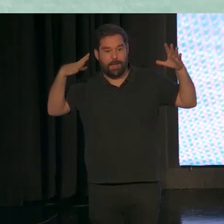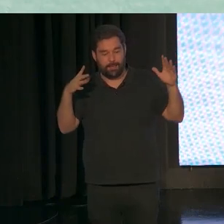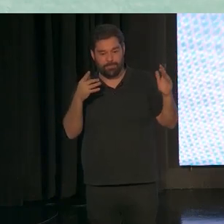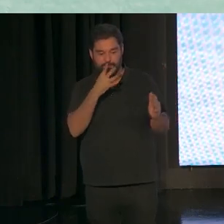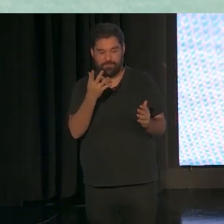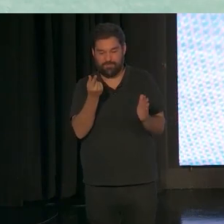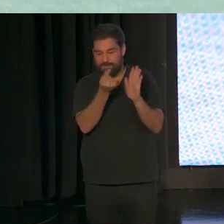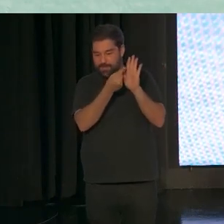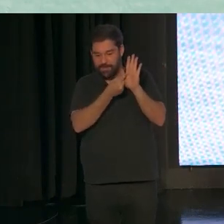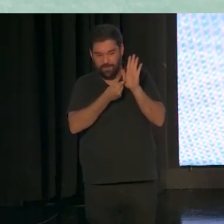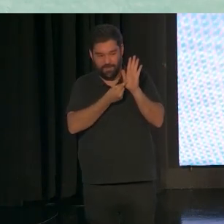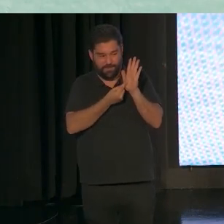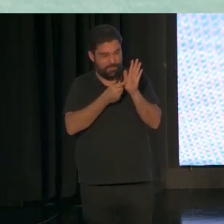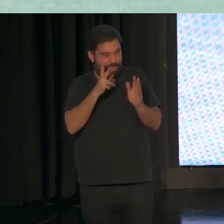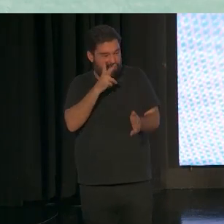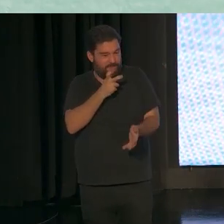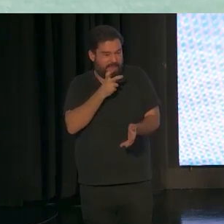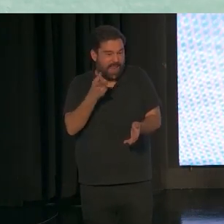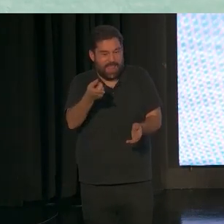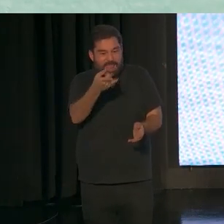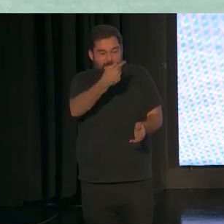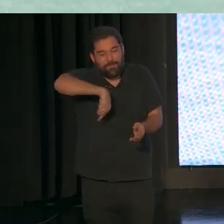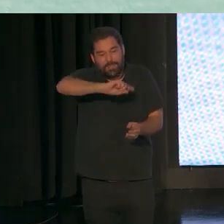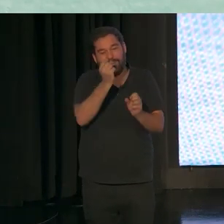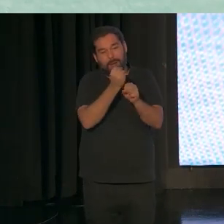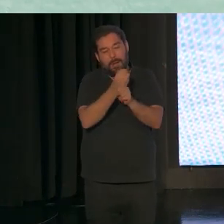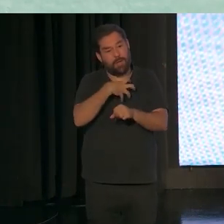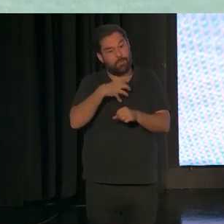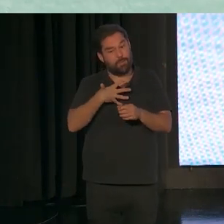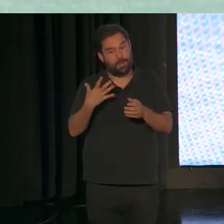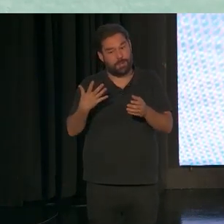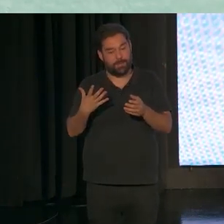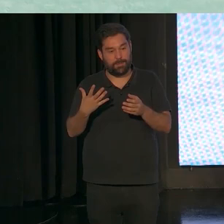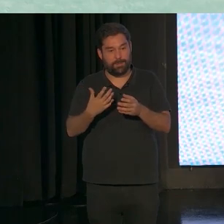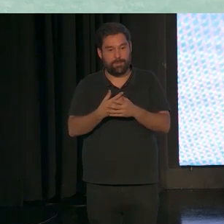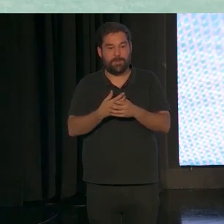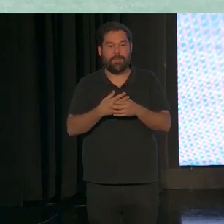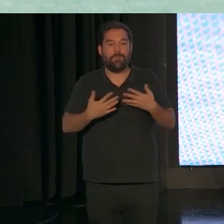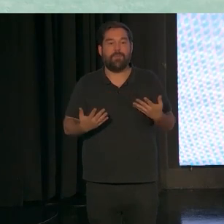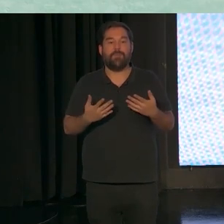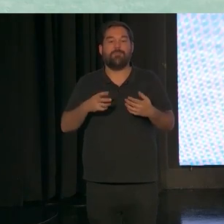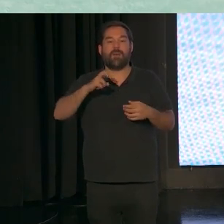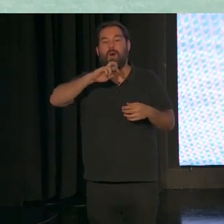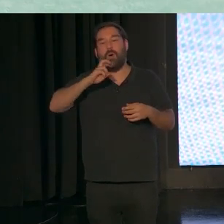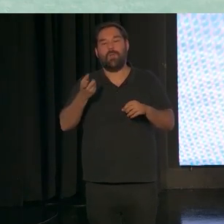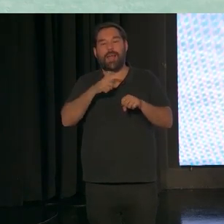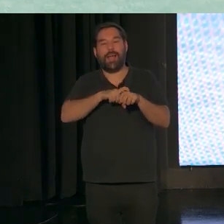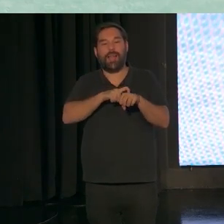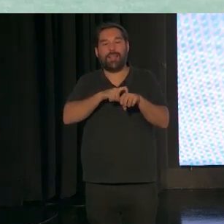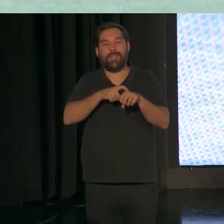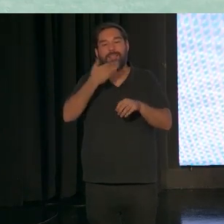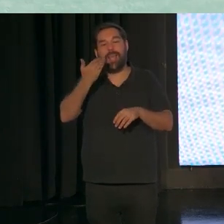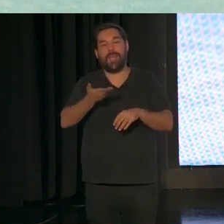condiciones que tienen están haciendo magia Y es que hay otra de las cualidades que señalan eh Como